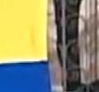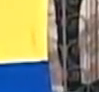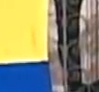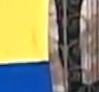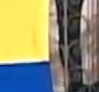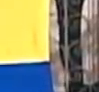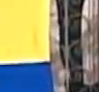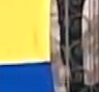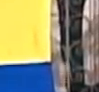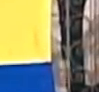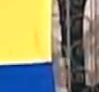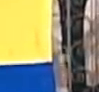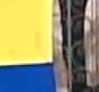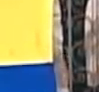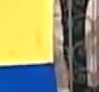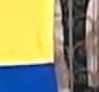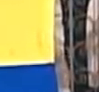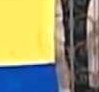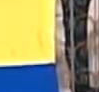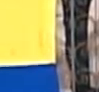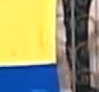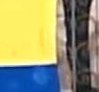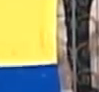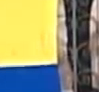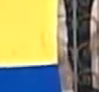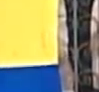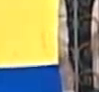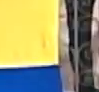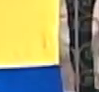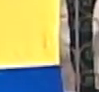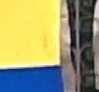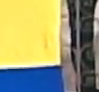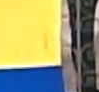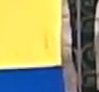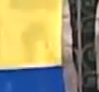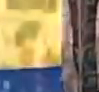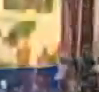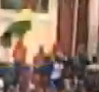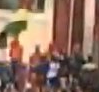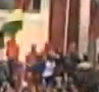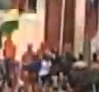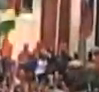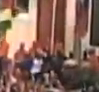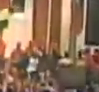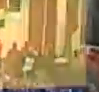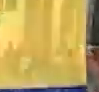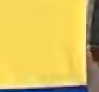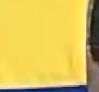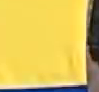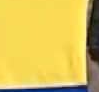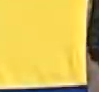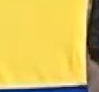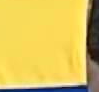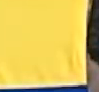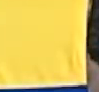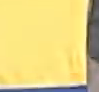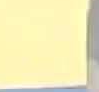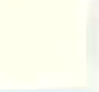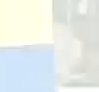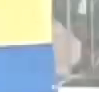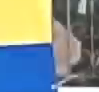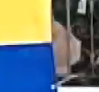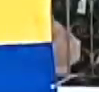año 2018 presidente de la República Bolivariana de Venezuela? Por eso